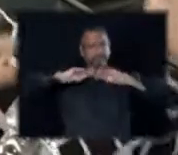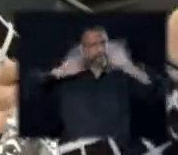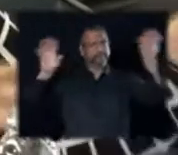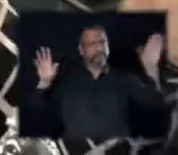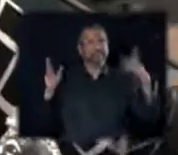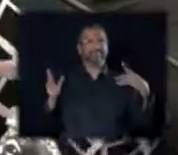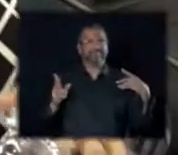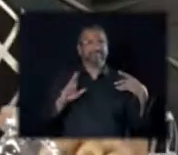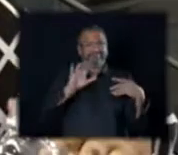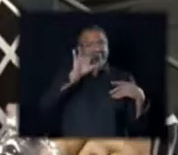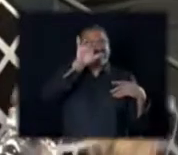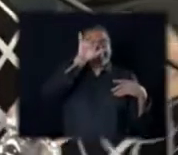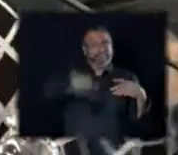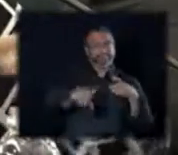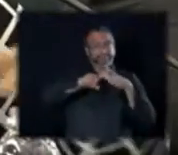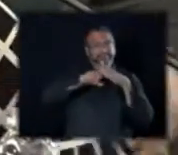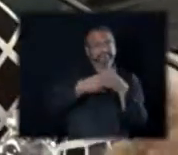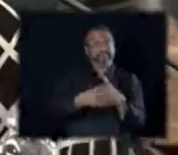más claridad.